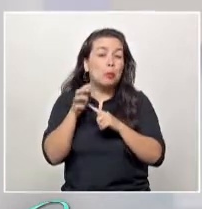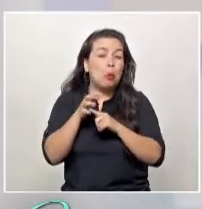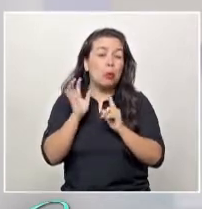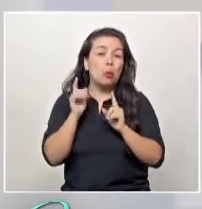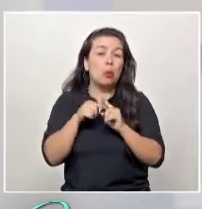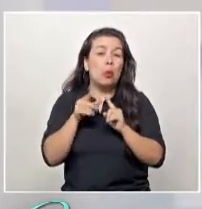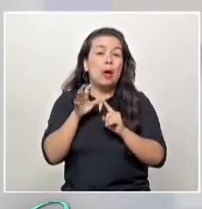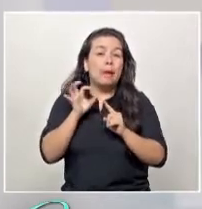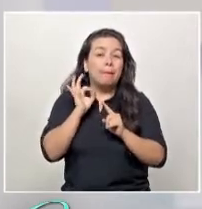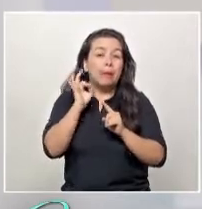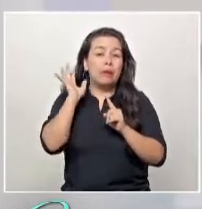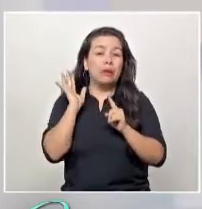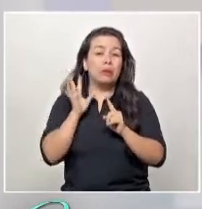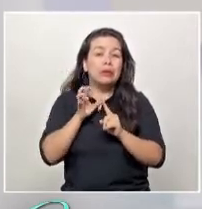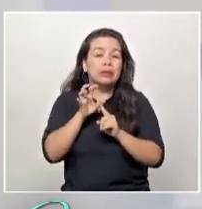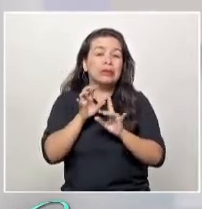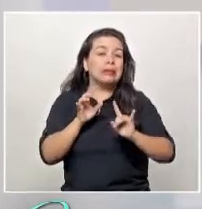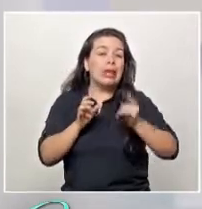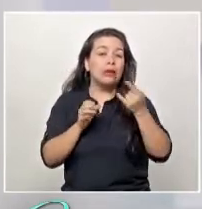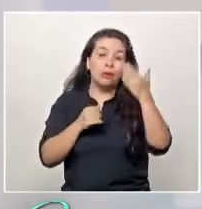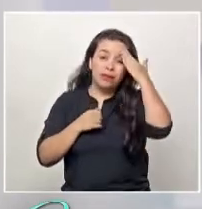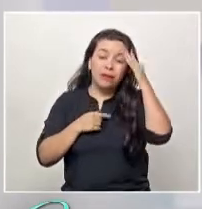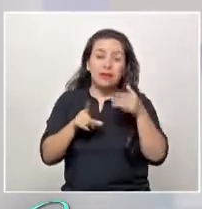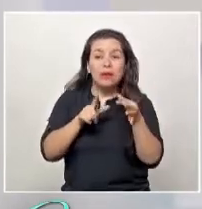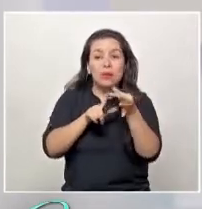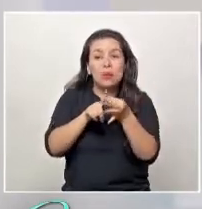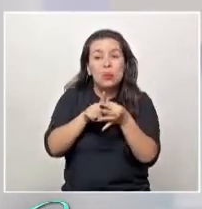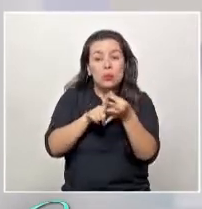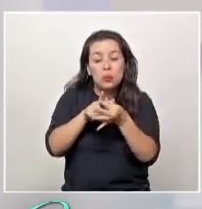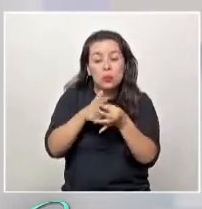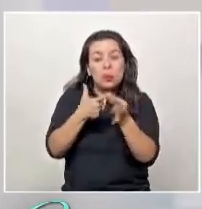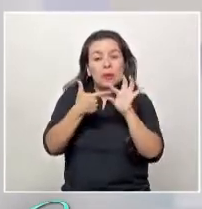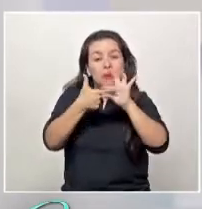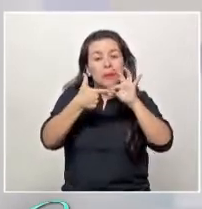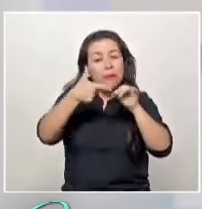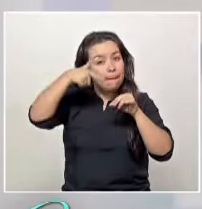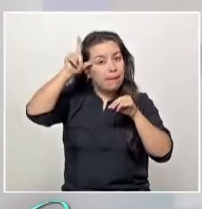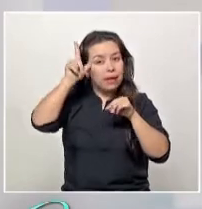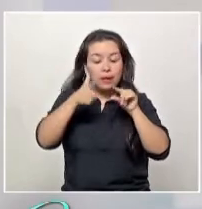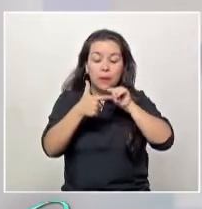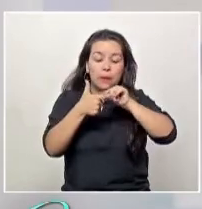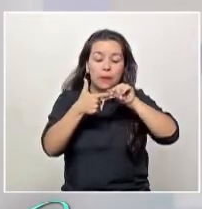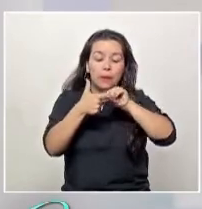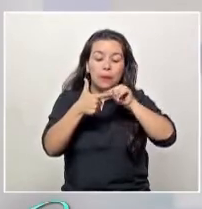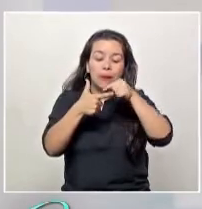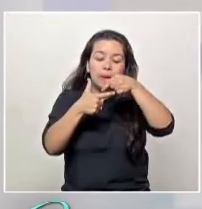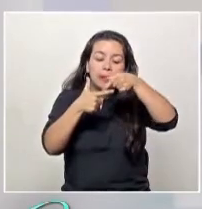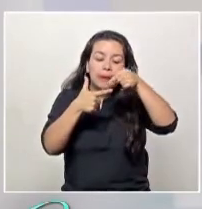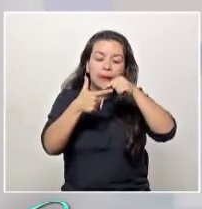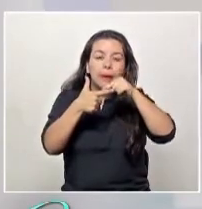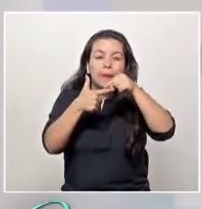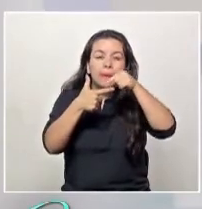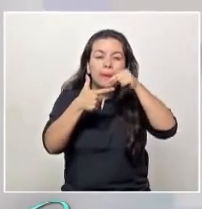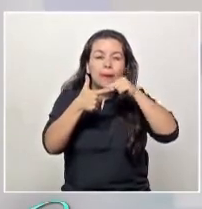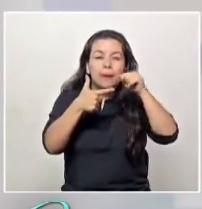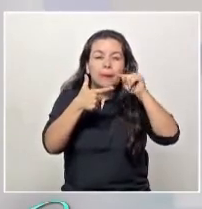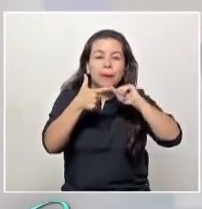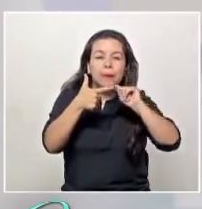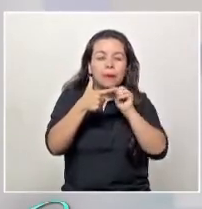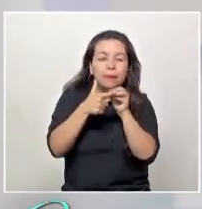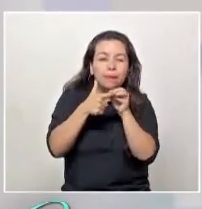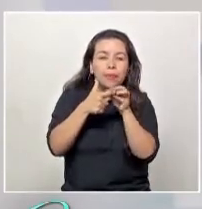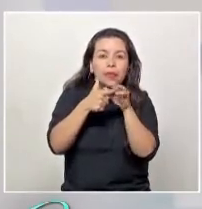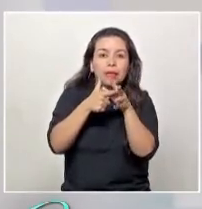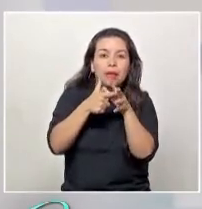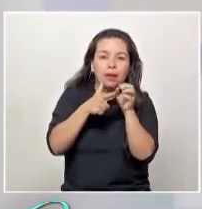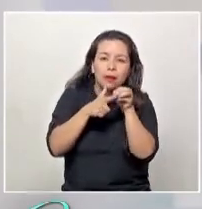que tenga una infección. Recuerde que en el cuello del pene están unas glándulas esmegmáticas que producen una secreción y eso se inflama